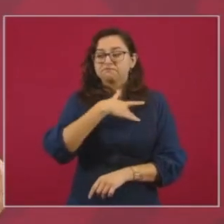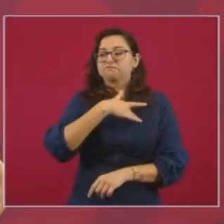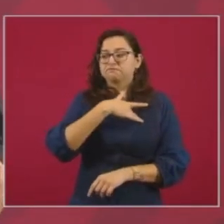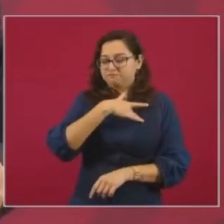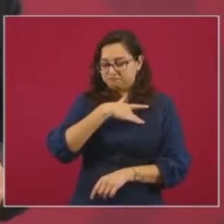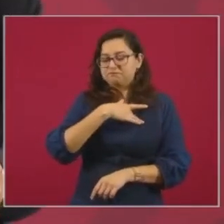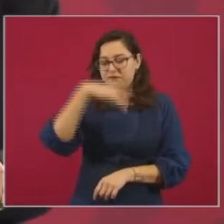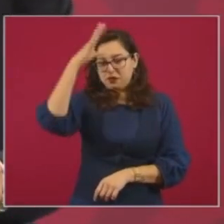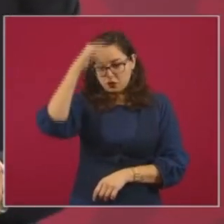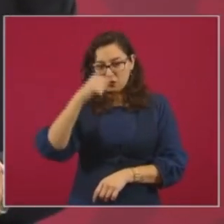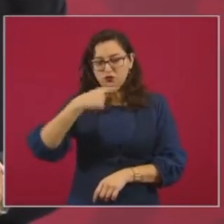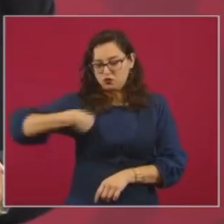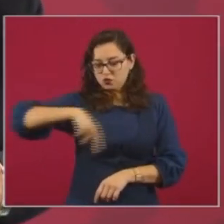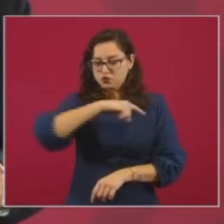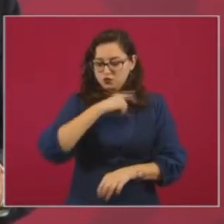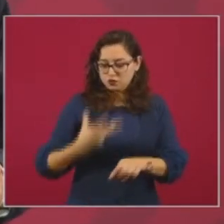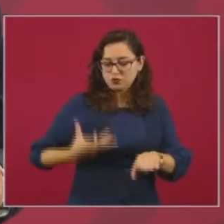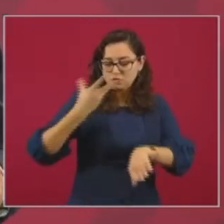cuotas